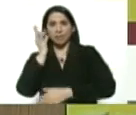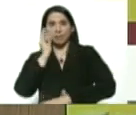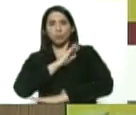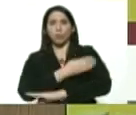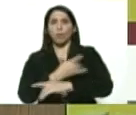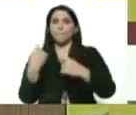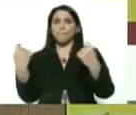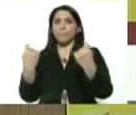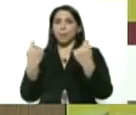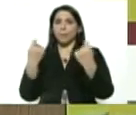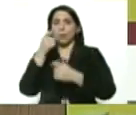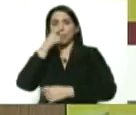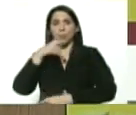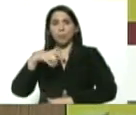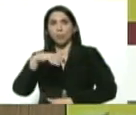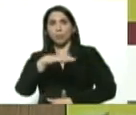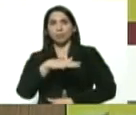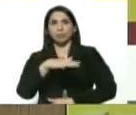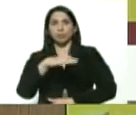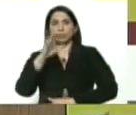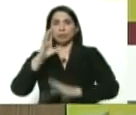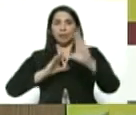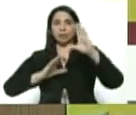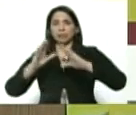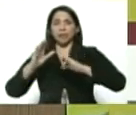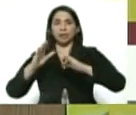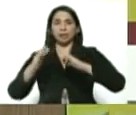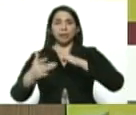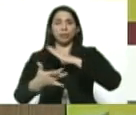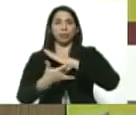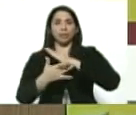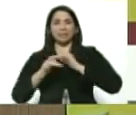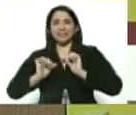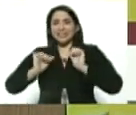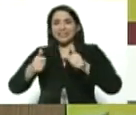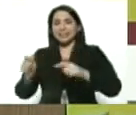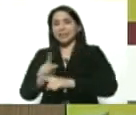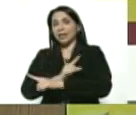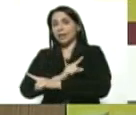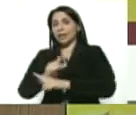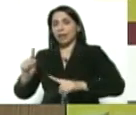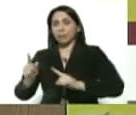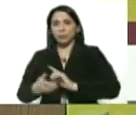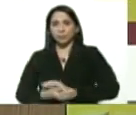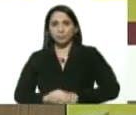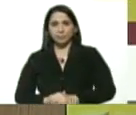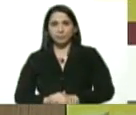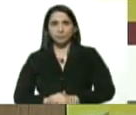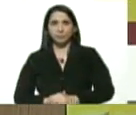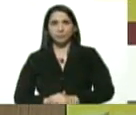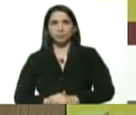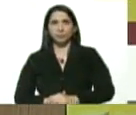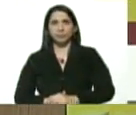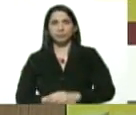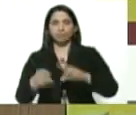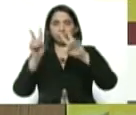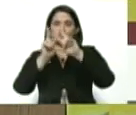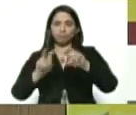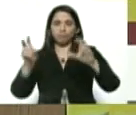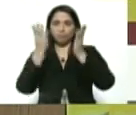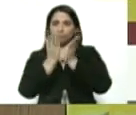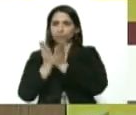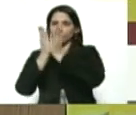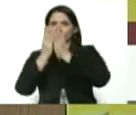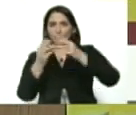popular para la ciencia y tecnología para que se inicie de inmediato el estudio del